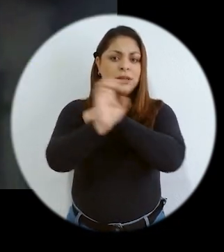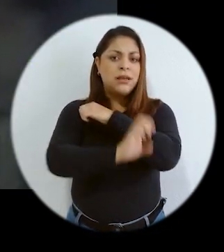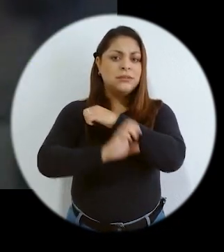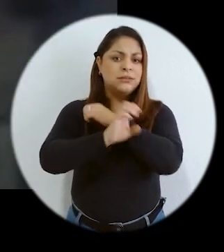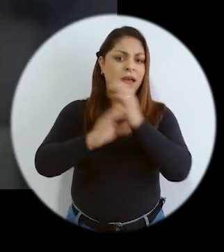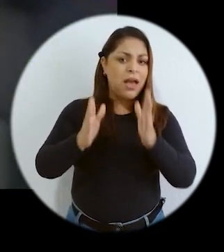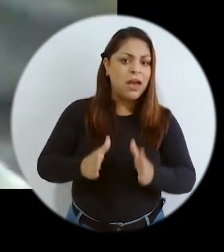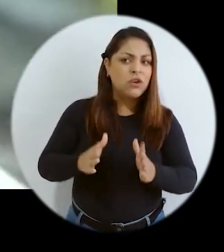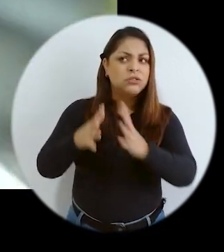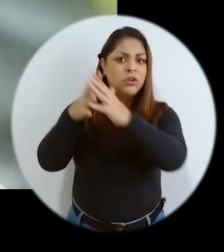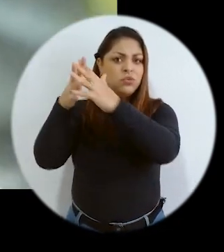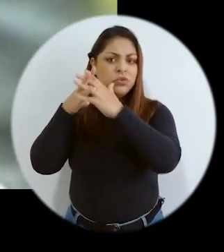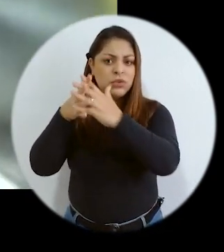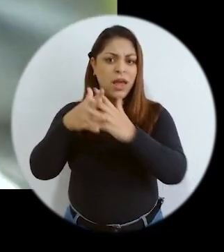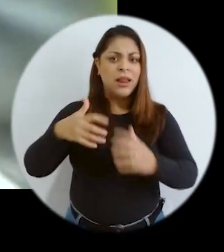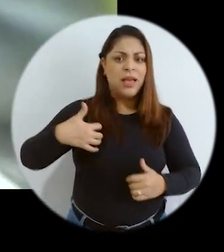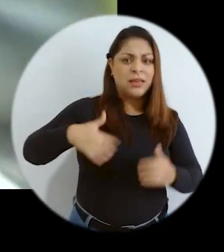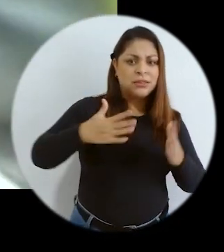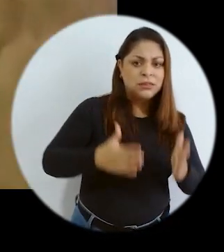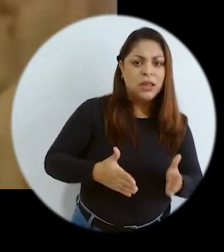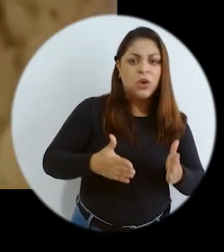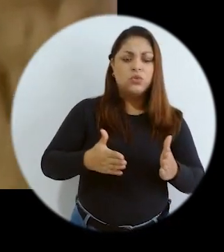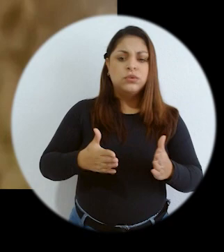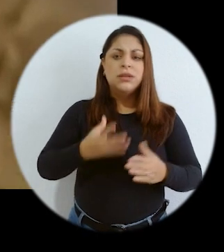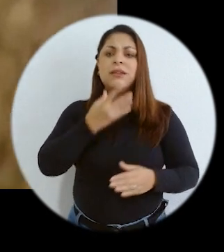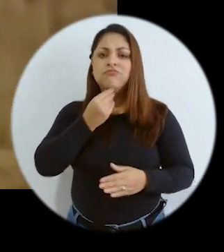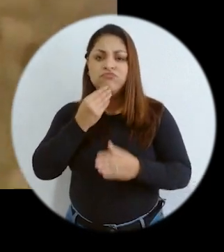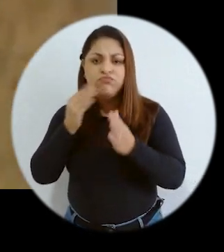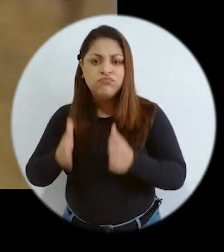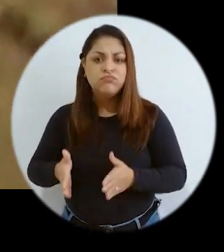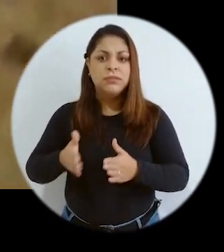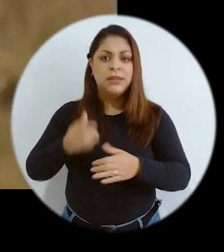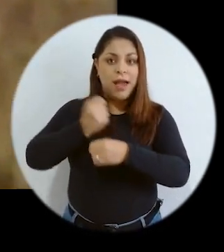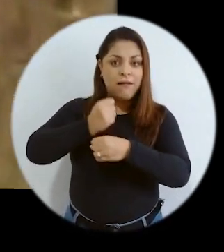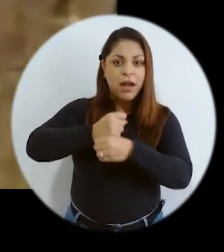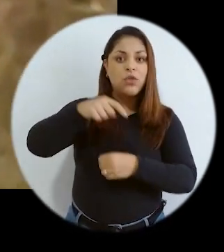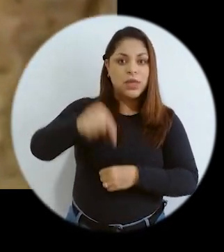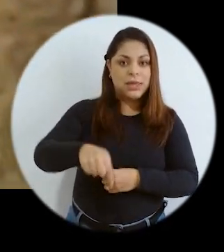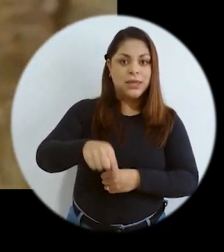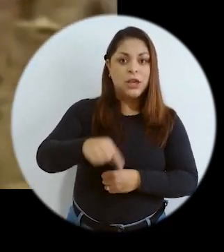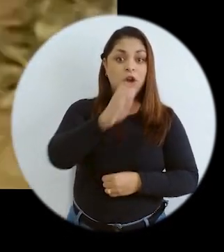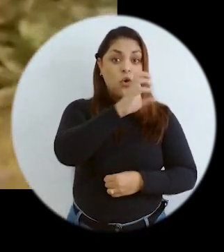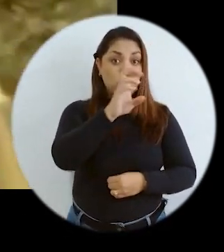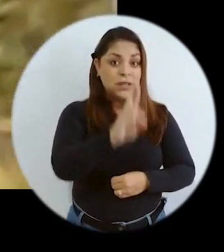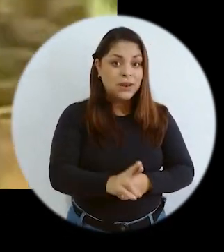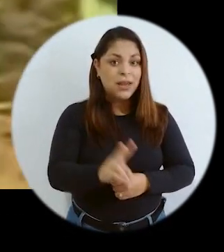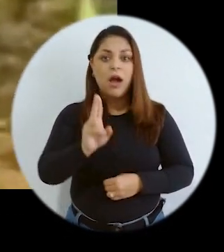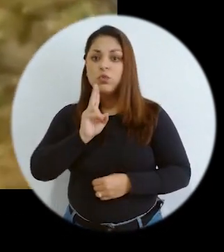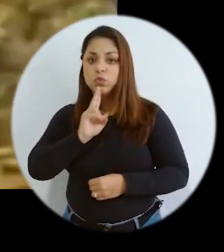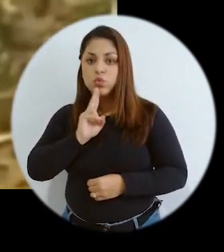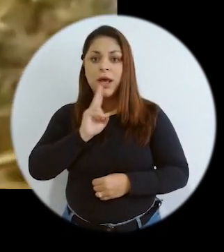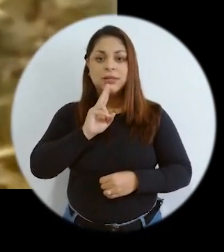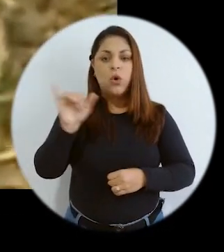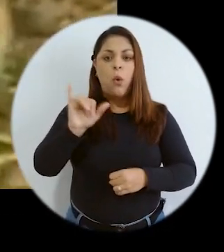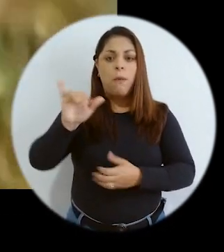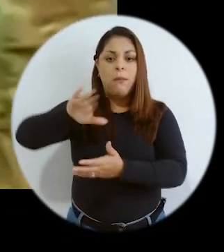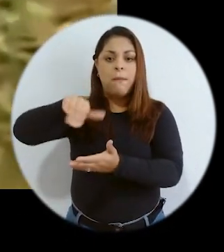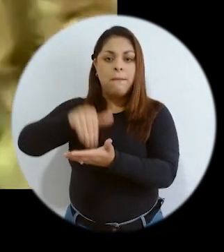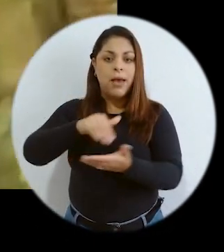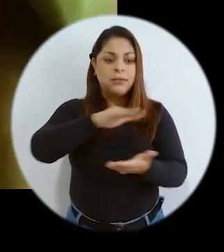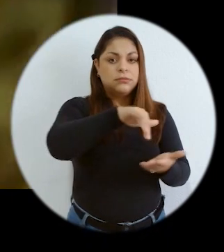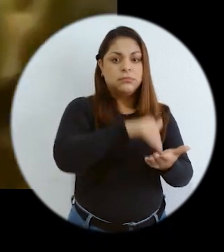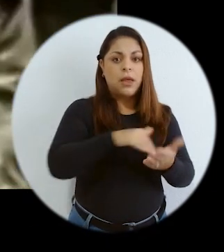sobre los trabajos que se están realizando y agradecemos mucho y te digo a nombre de las familias de Eduardo, de Yolanda y de